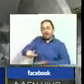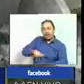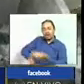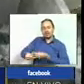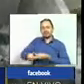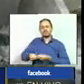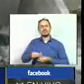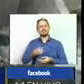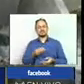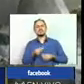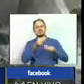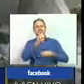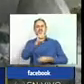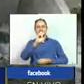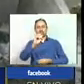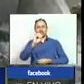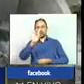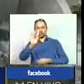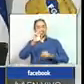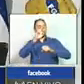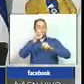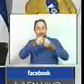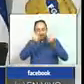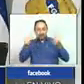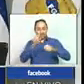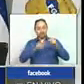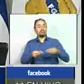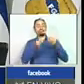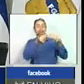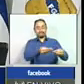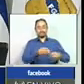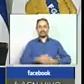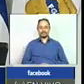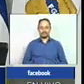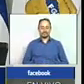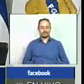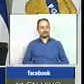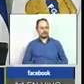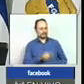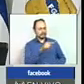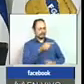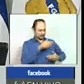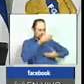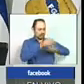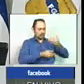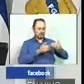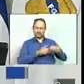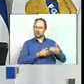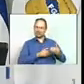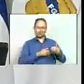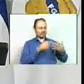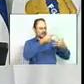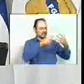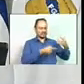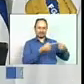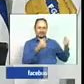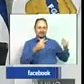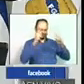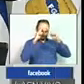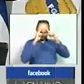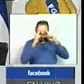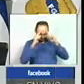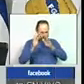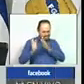de 108 millones a dicha empresa. Un entramado criminal para idear todo este tema